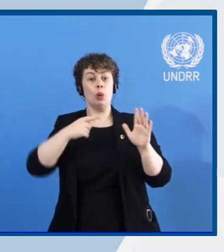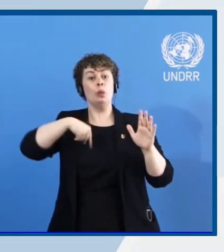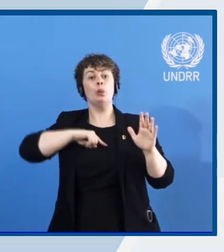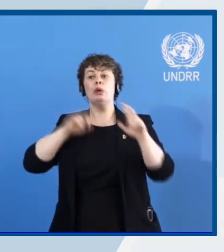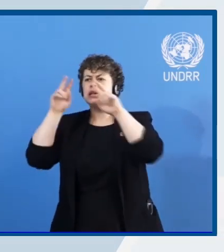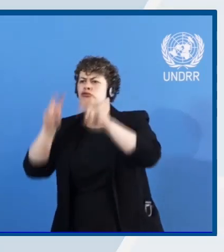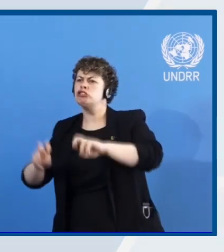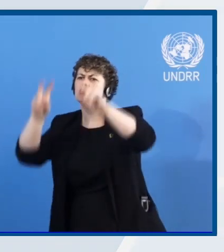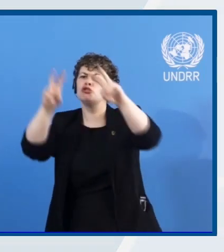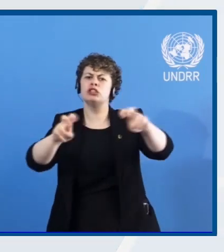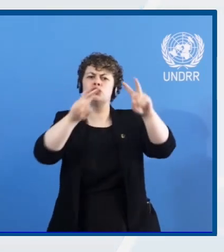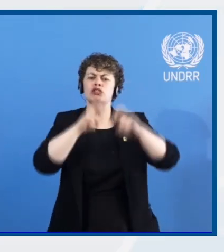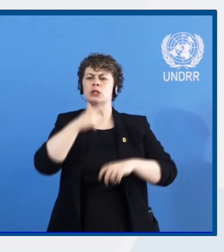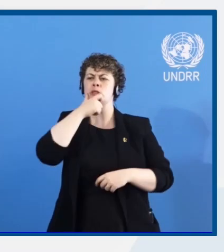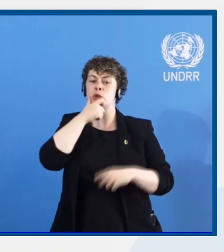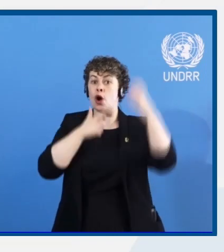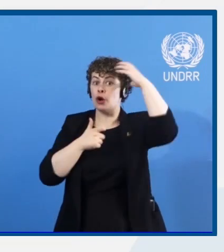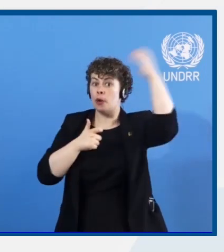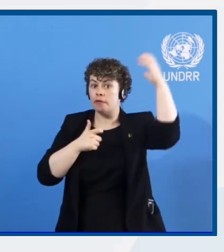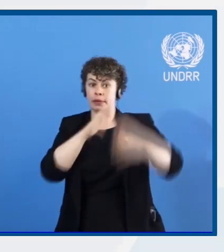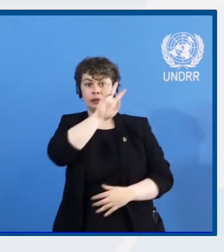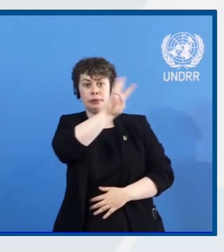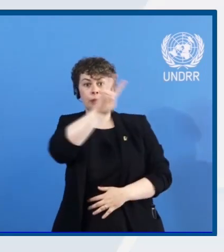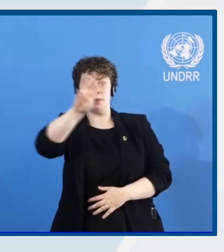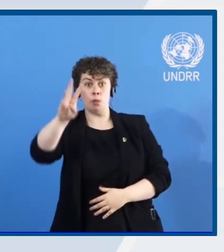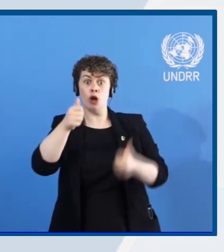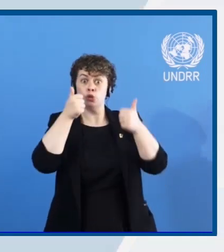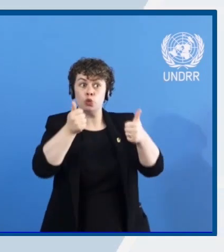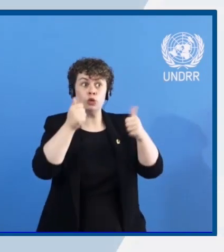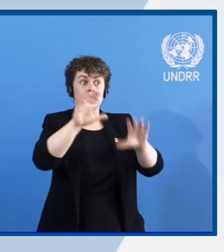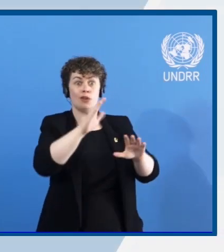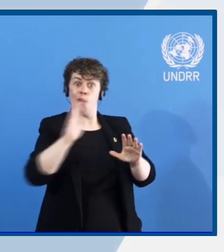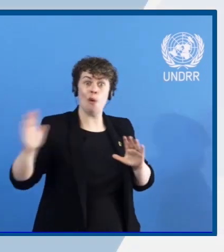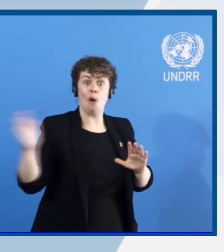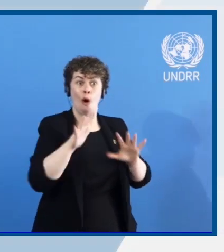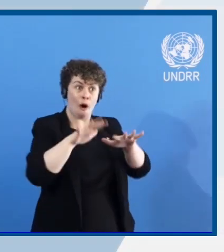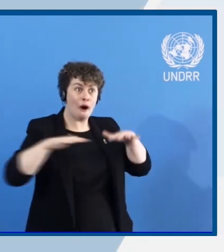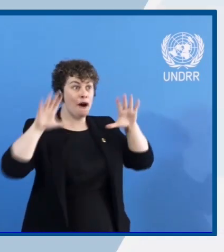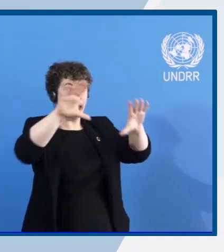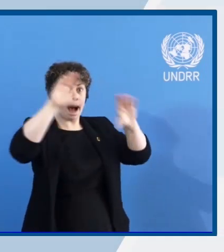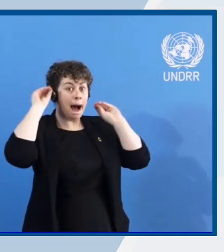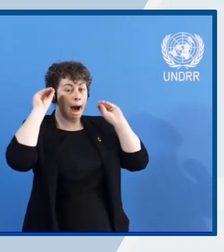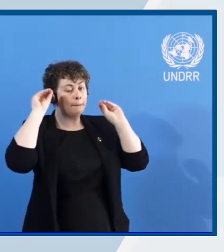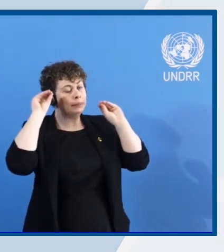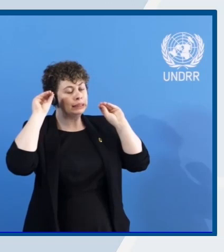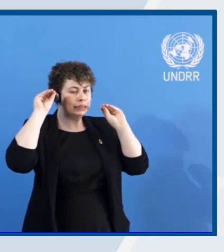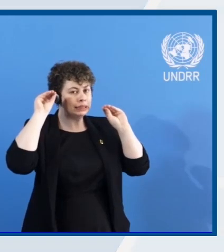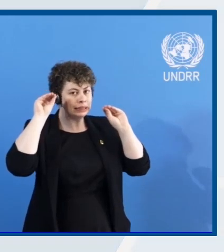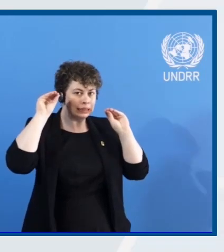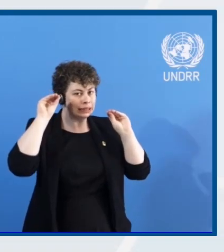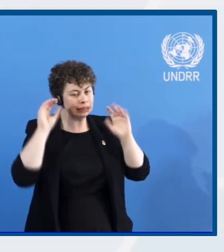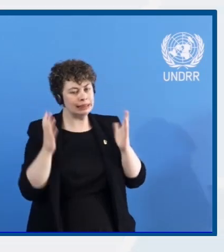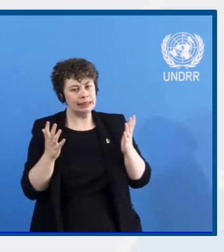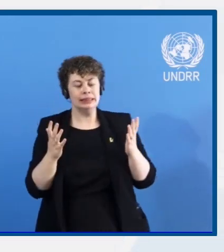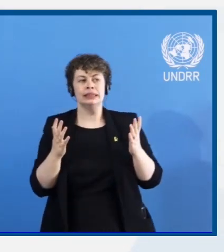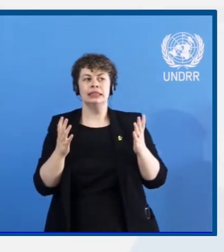Sin embargo, el inconveniente que hay con los centros de investigación que generan la información es que reconocen que hay un valor,